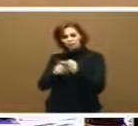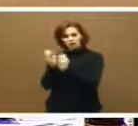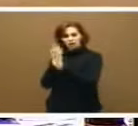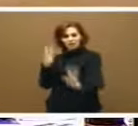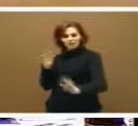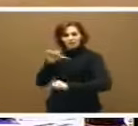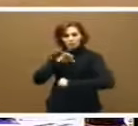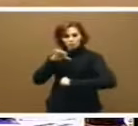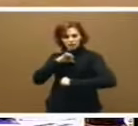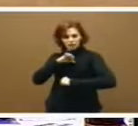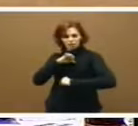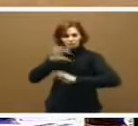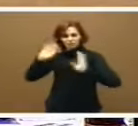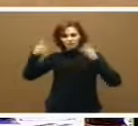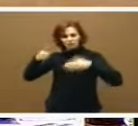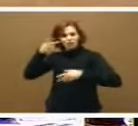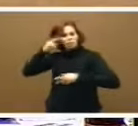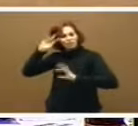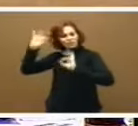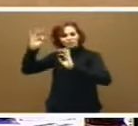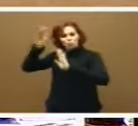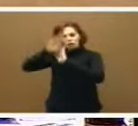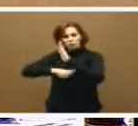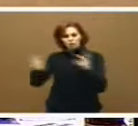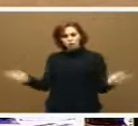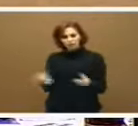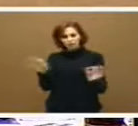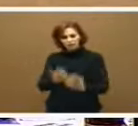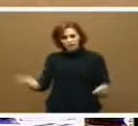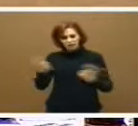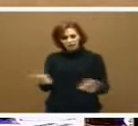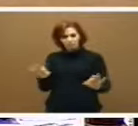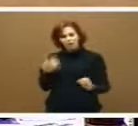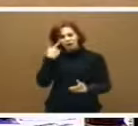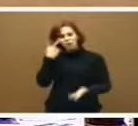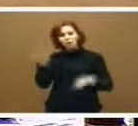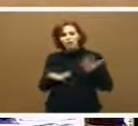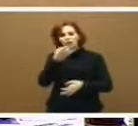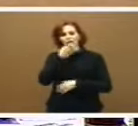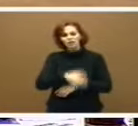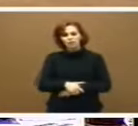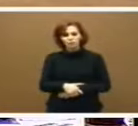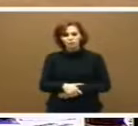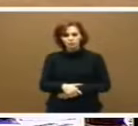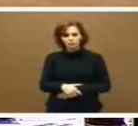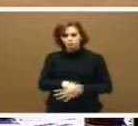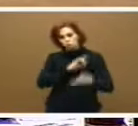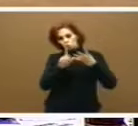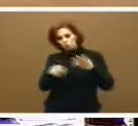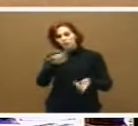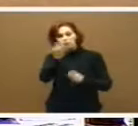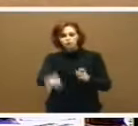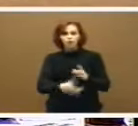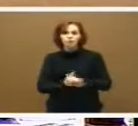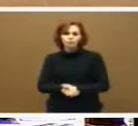de asistencia sanitaria especializada, programada no urgente, formulada por doña María Consolación Serrano García? Cuarta pregunta,